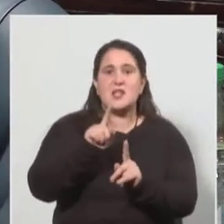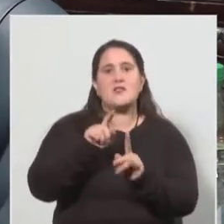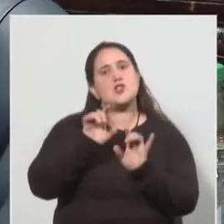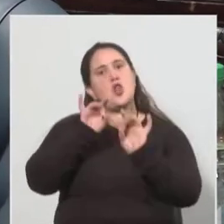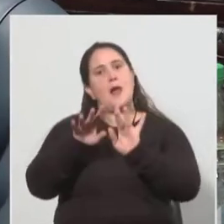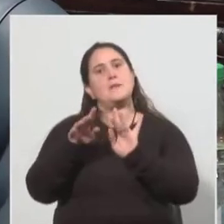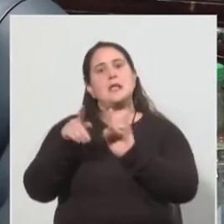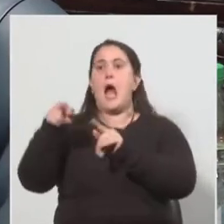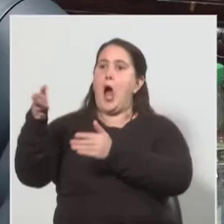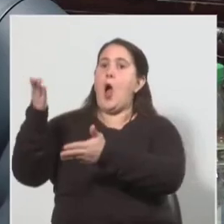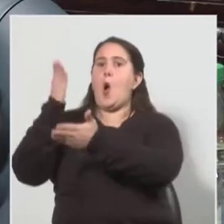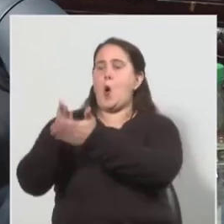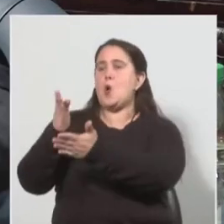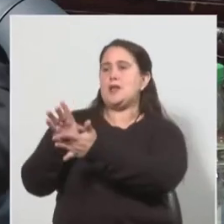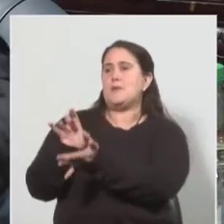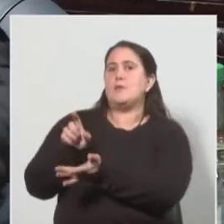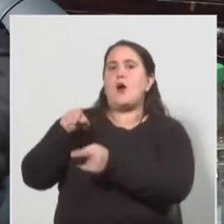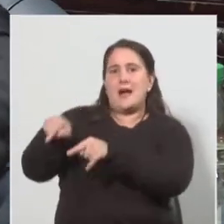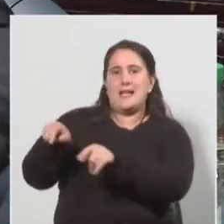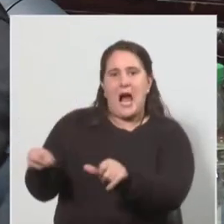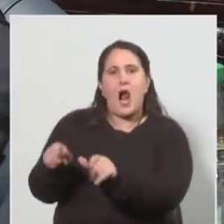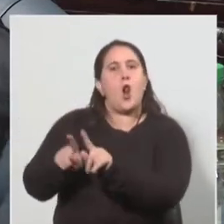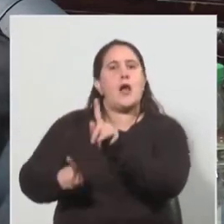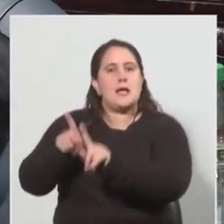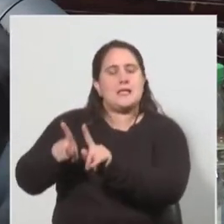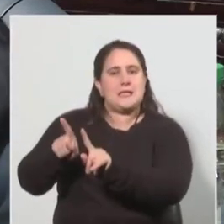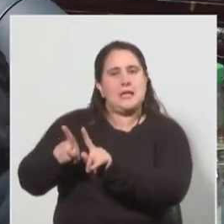extremo final del microtráfico